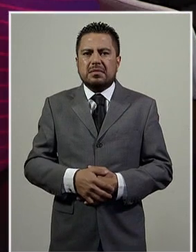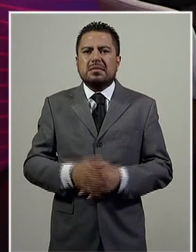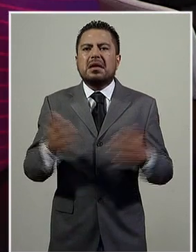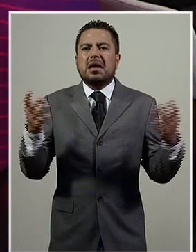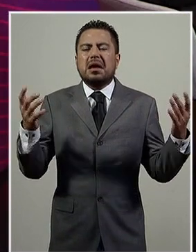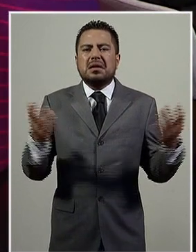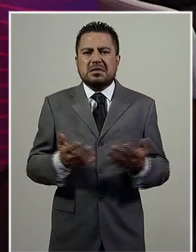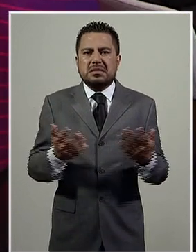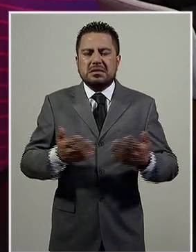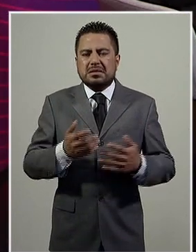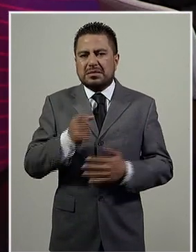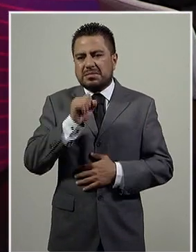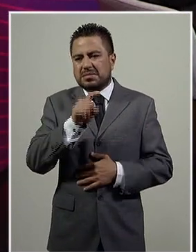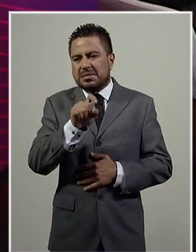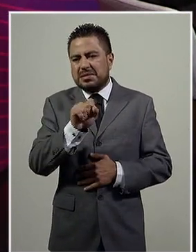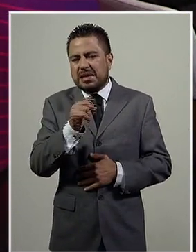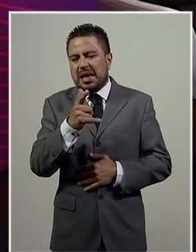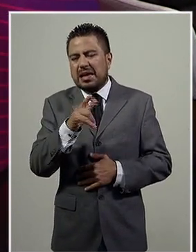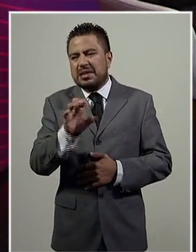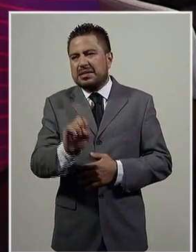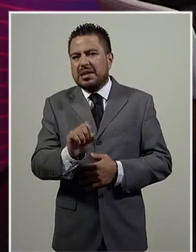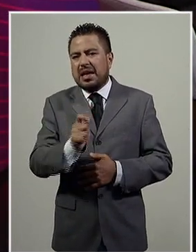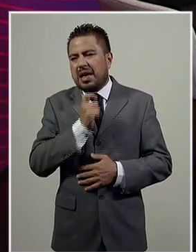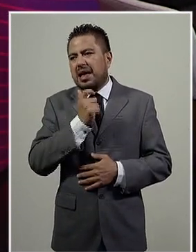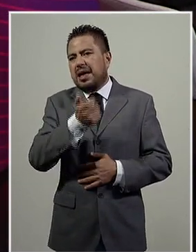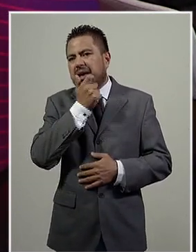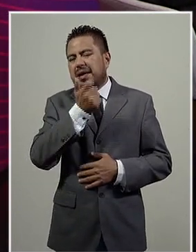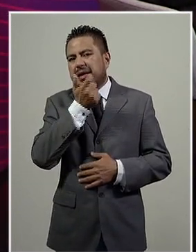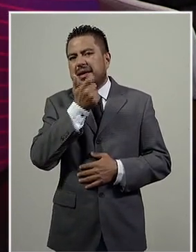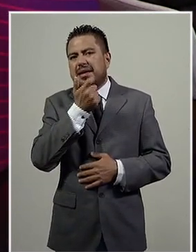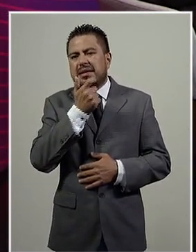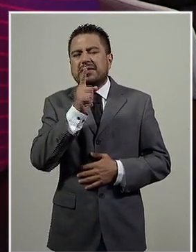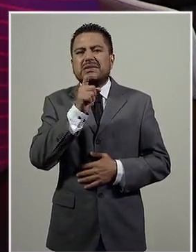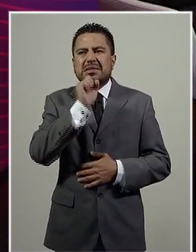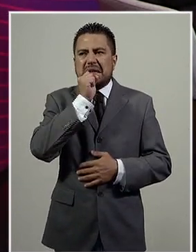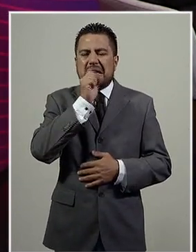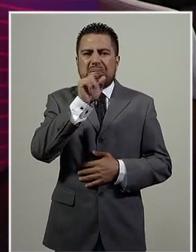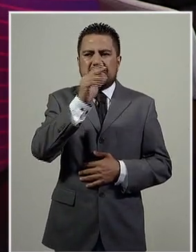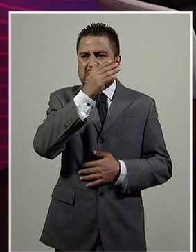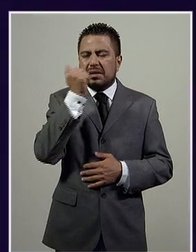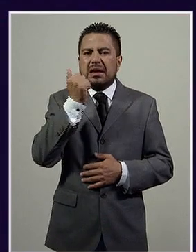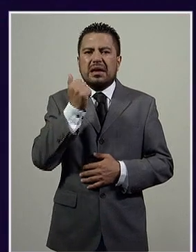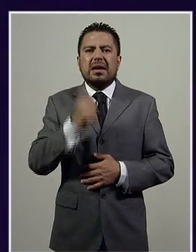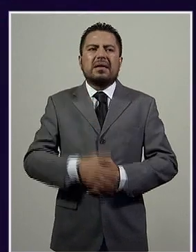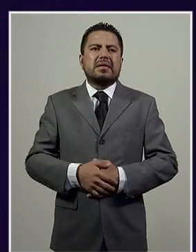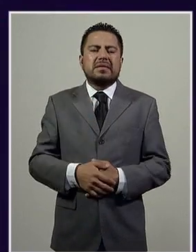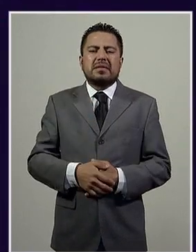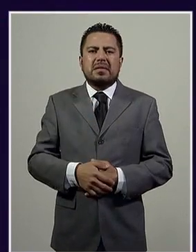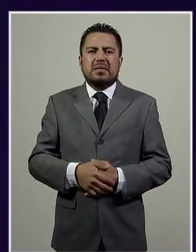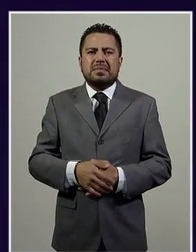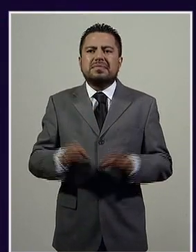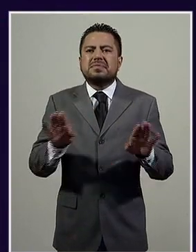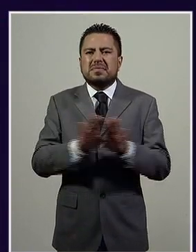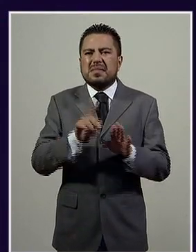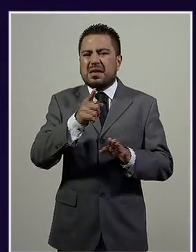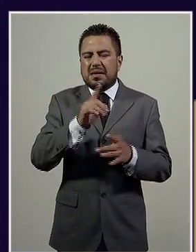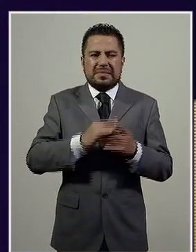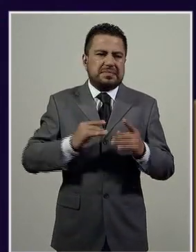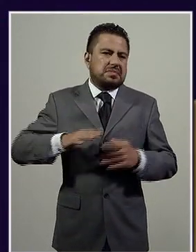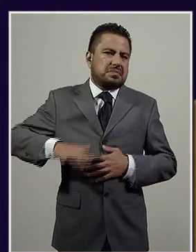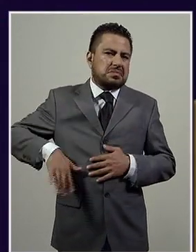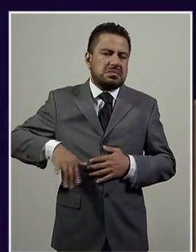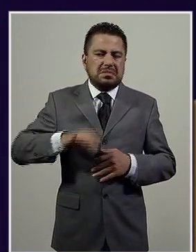Haciendo Kundalini Yoga. Muy bien. No, en un segundo no sé. Hay que, pues como ustedes acaban de